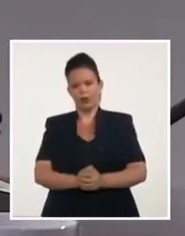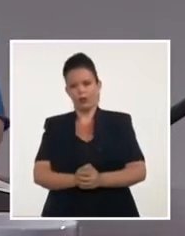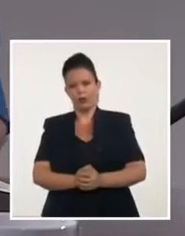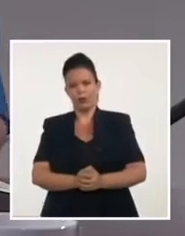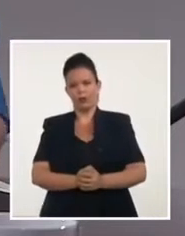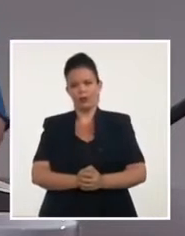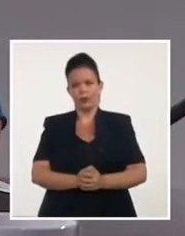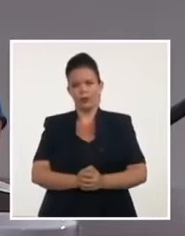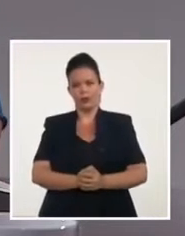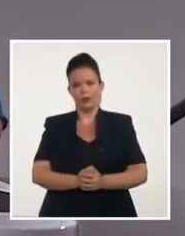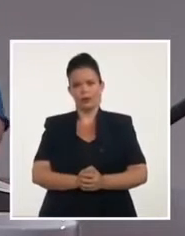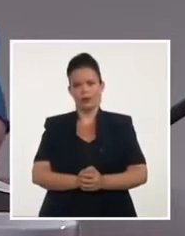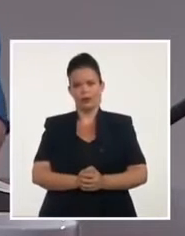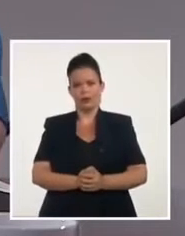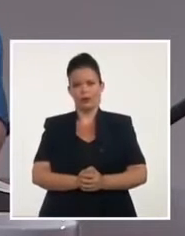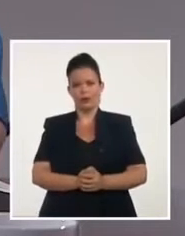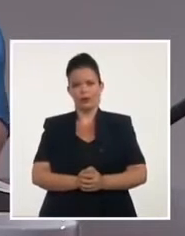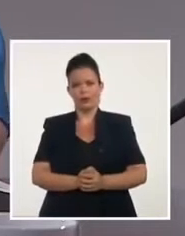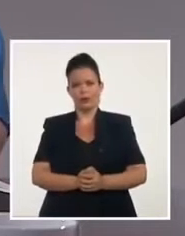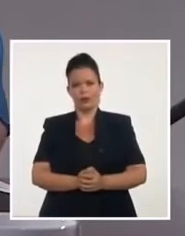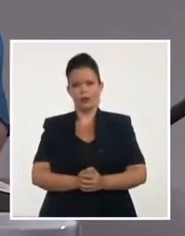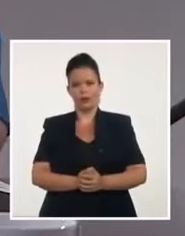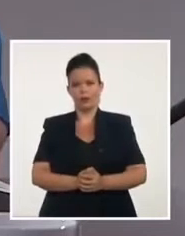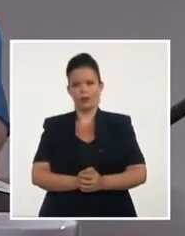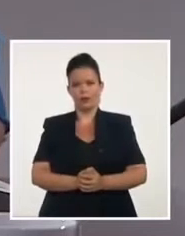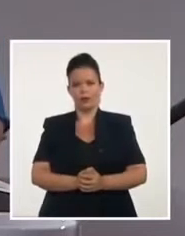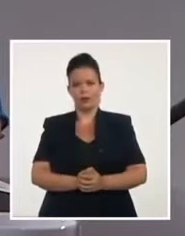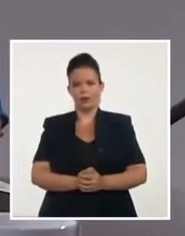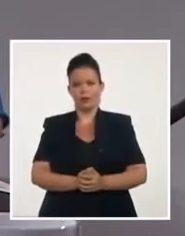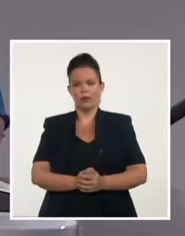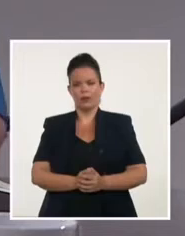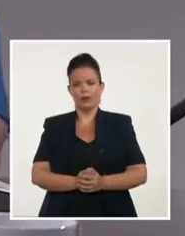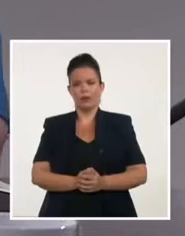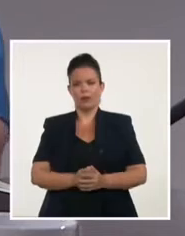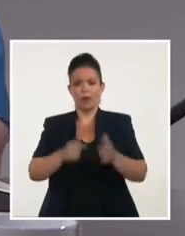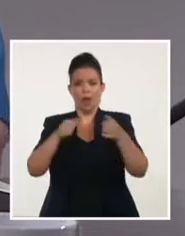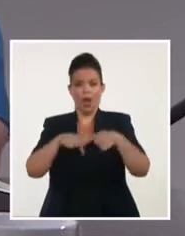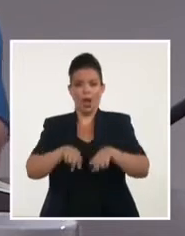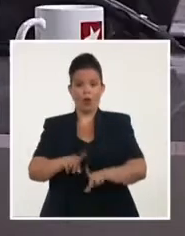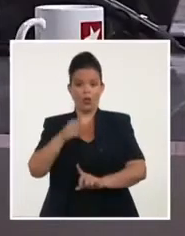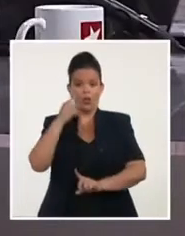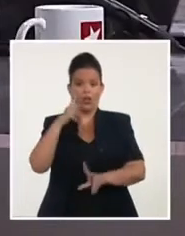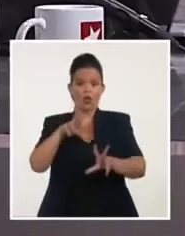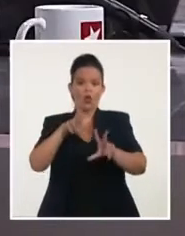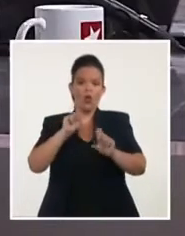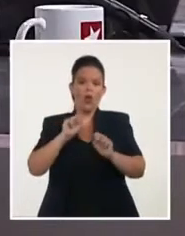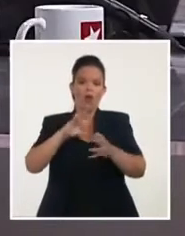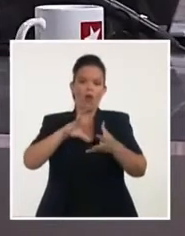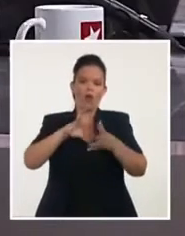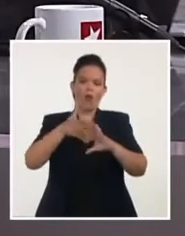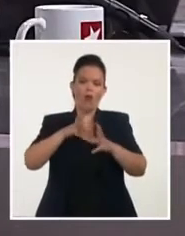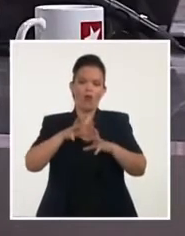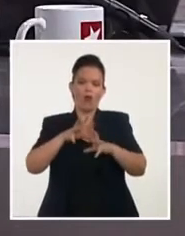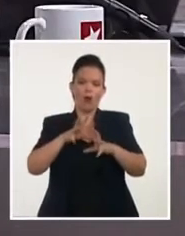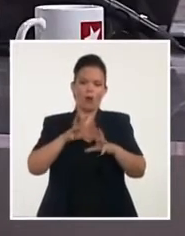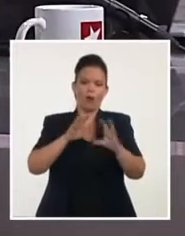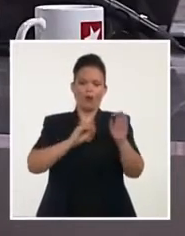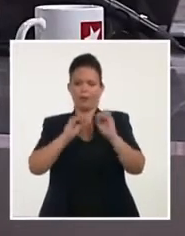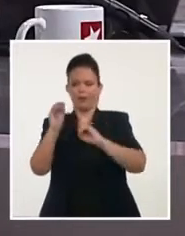no estamos viendo la sustitución de unos medios por otros. Lo que estamos viendo es una nueva arquitectura que